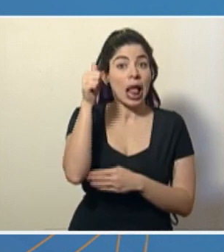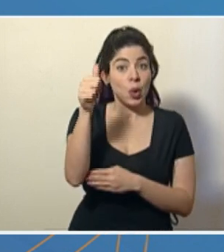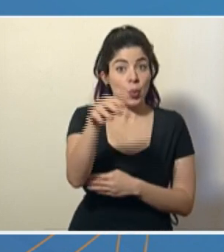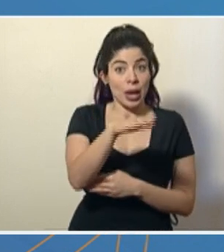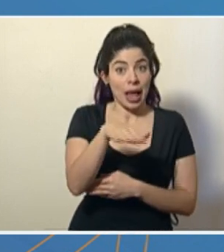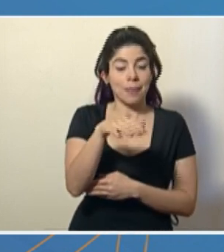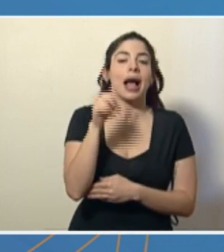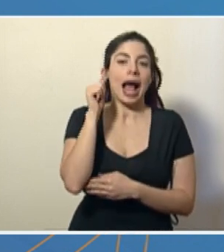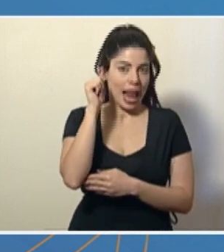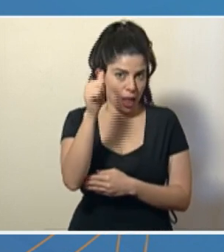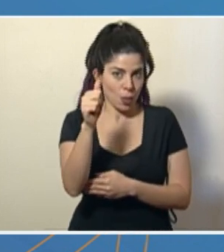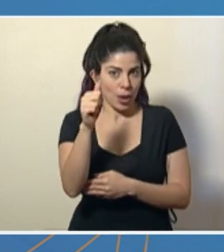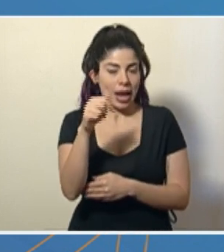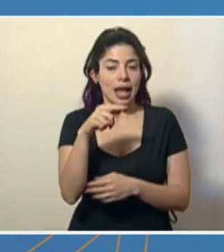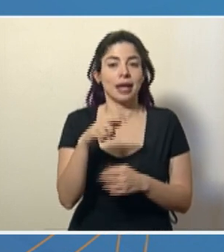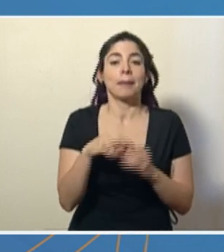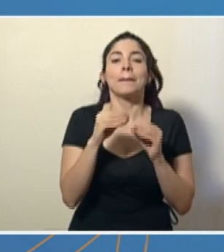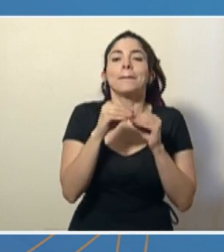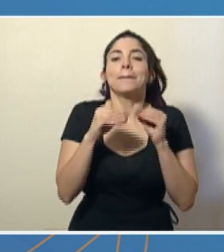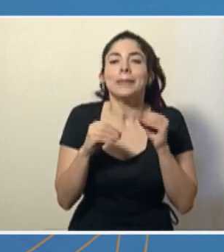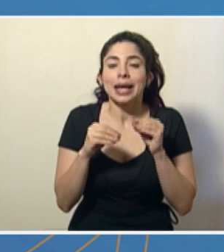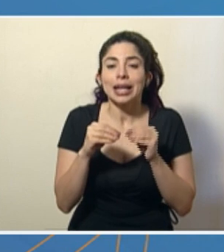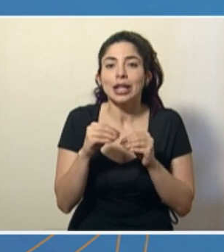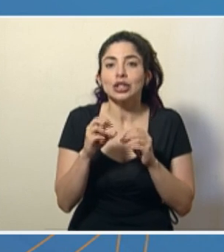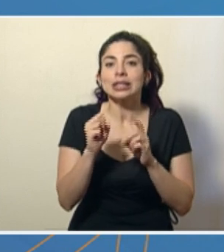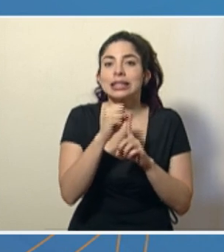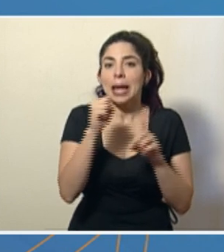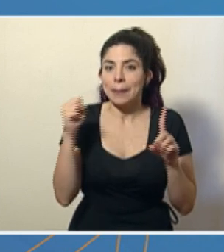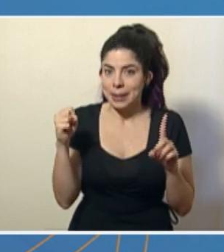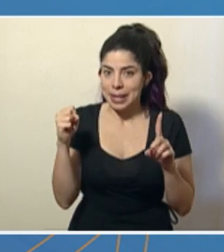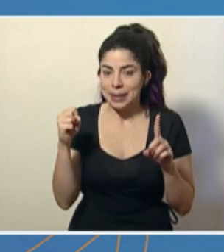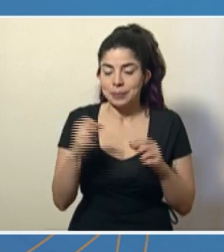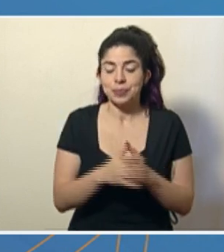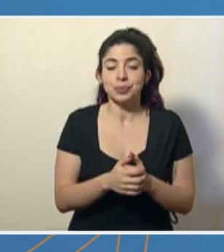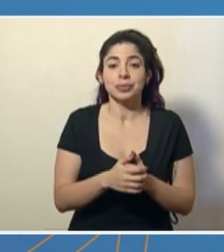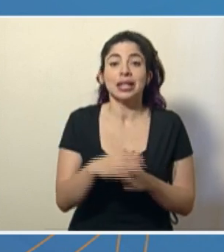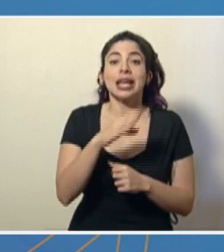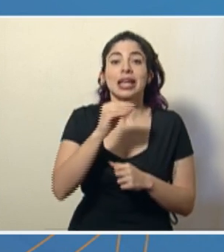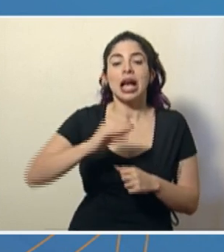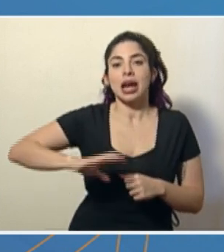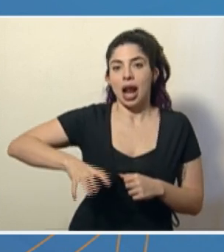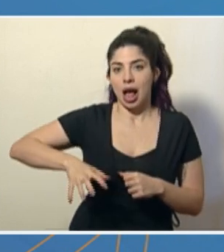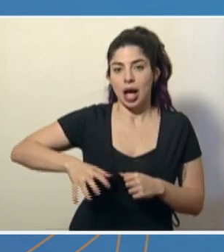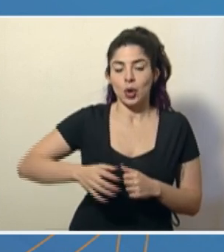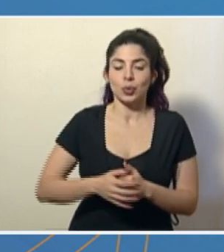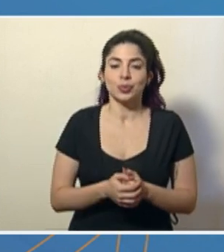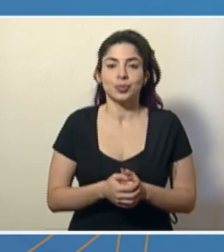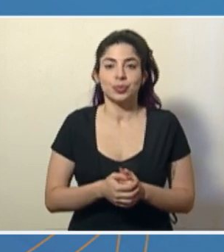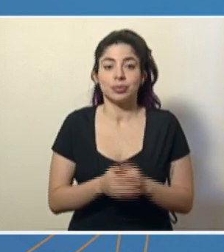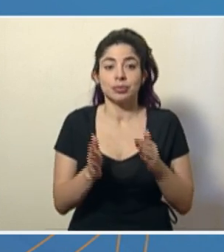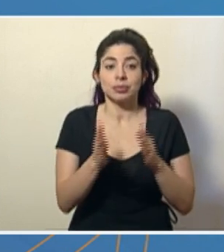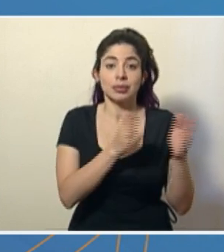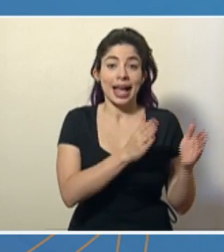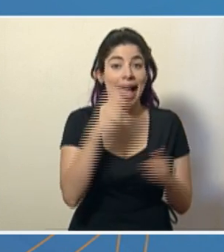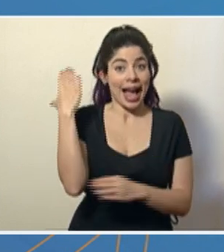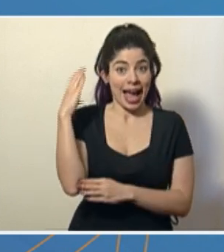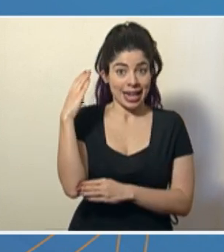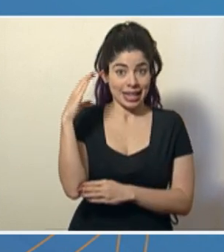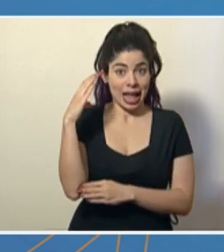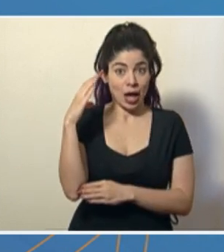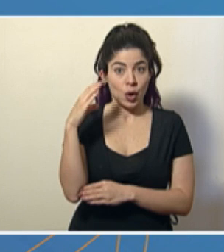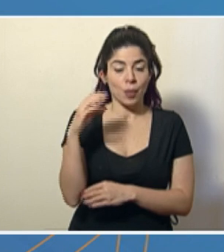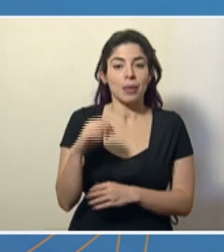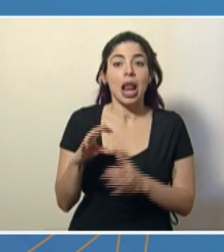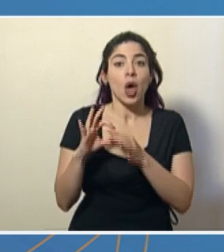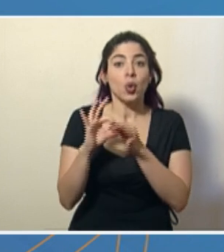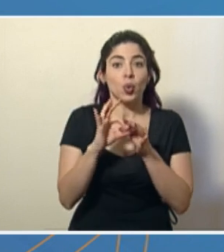Alajuela, salvo el distrito de Sarapiquí y Naranjo. En Cartago, el cantón